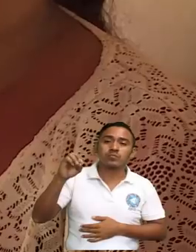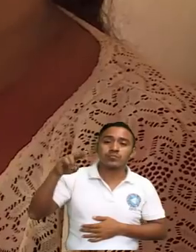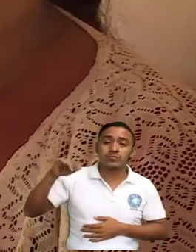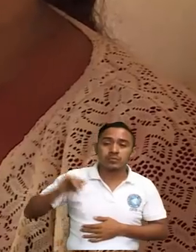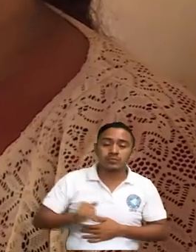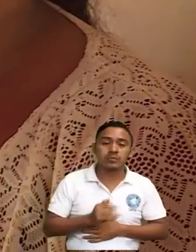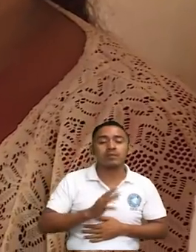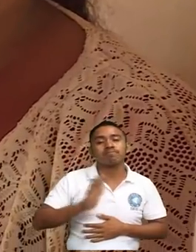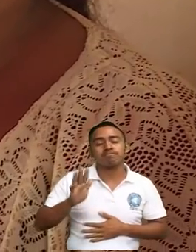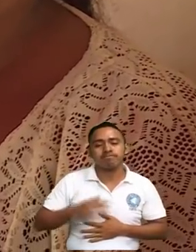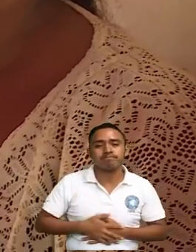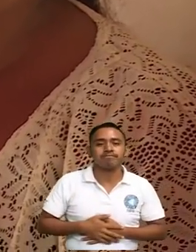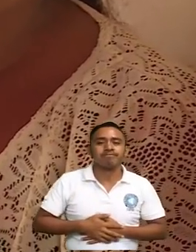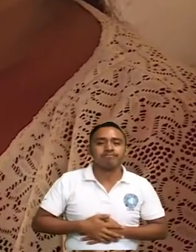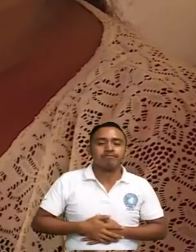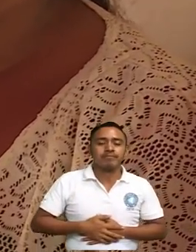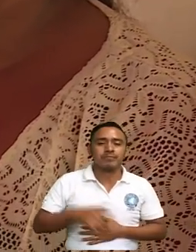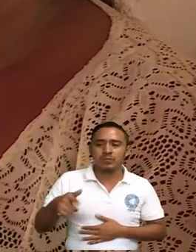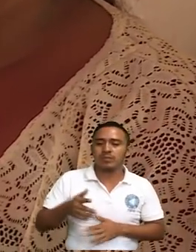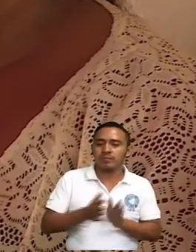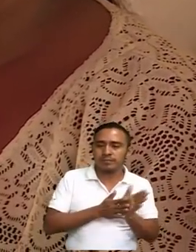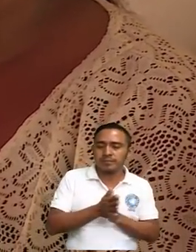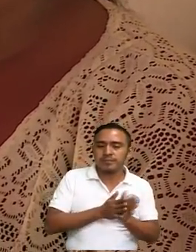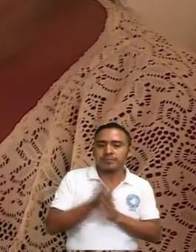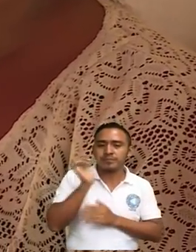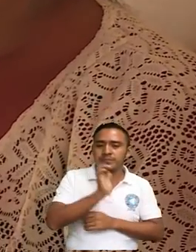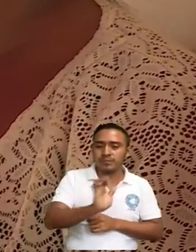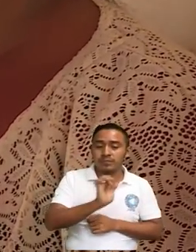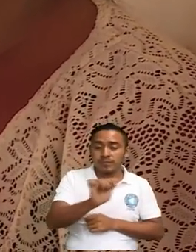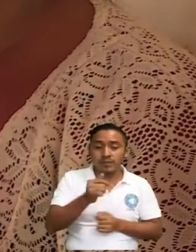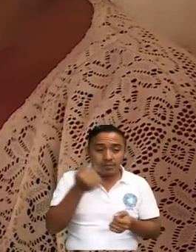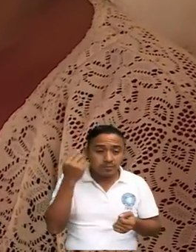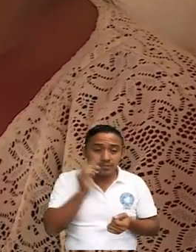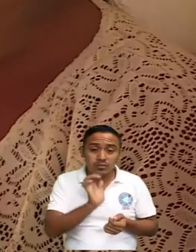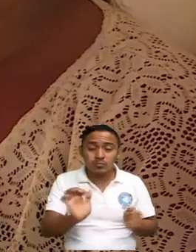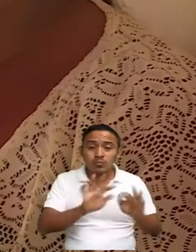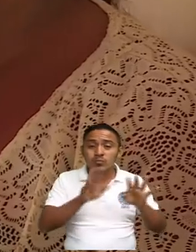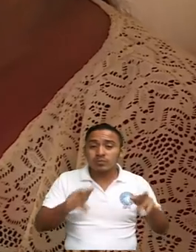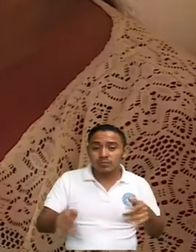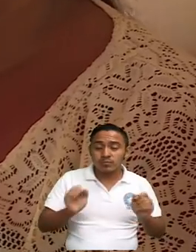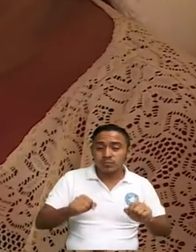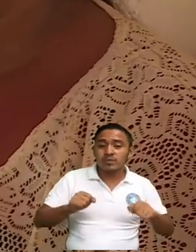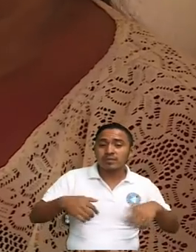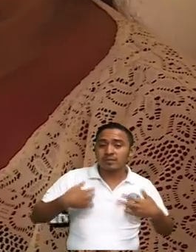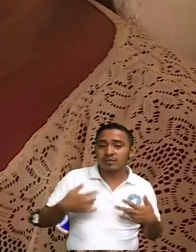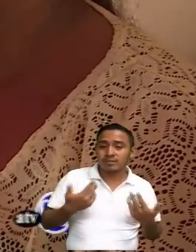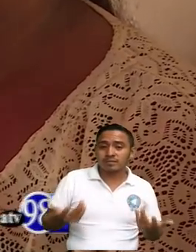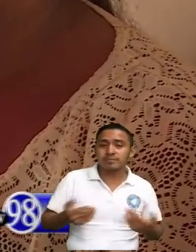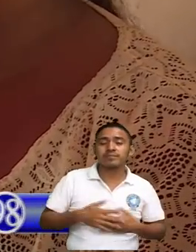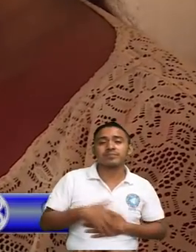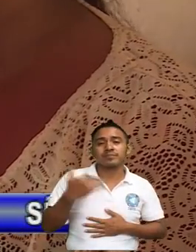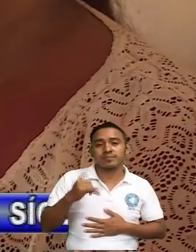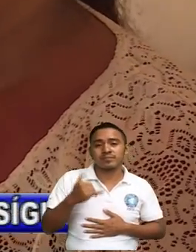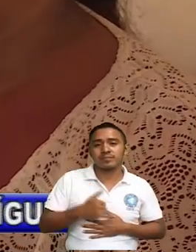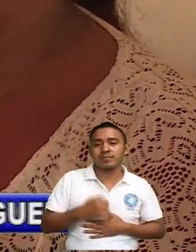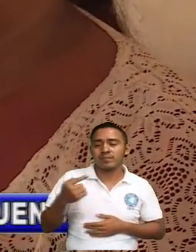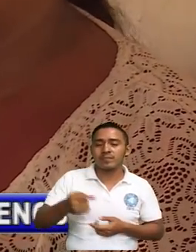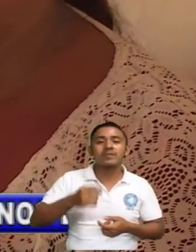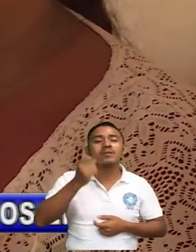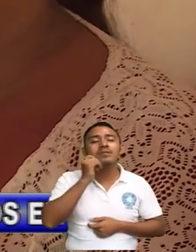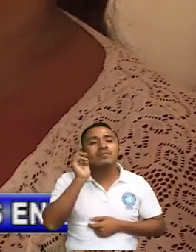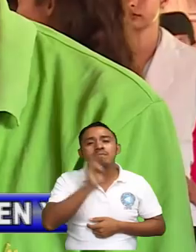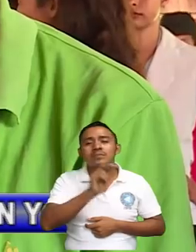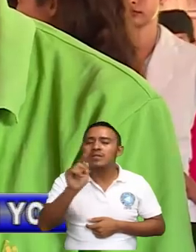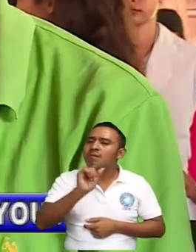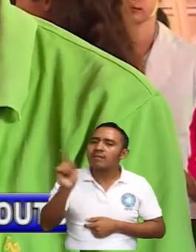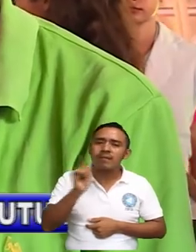entonces aprovecha también esta actividad para que la niña se alegre un poquito. Sí, se alegre y extrae un poco y no esté